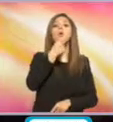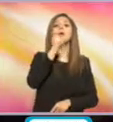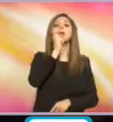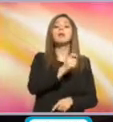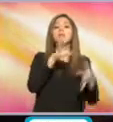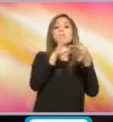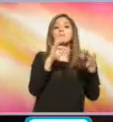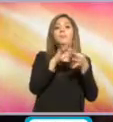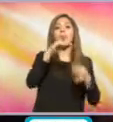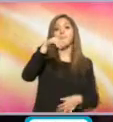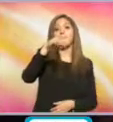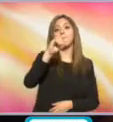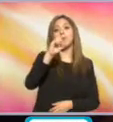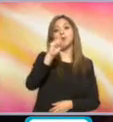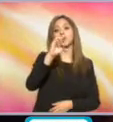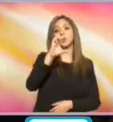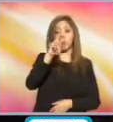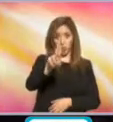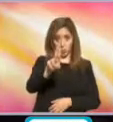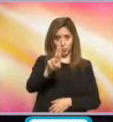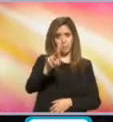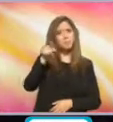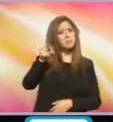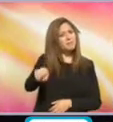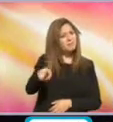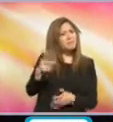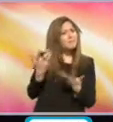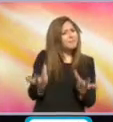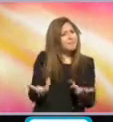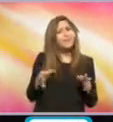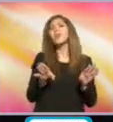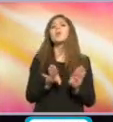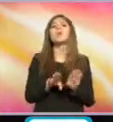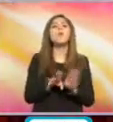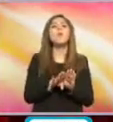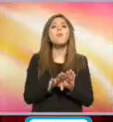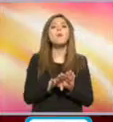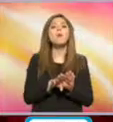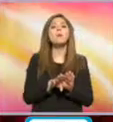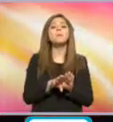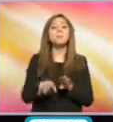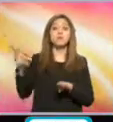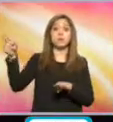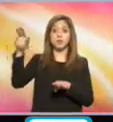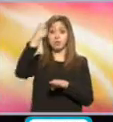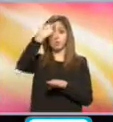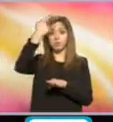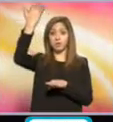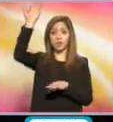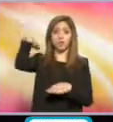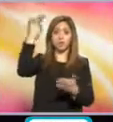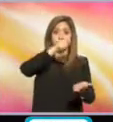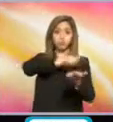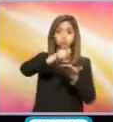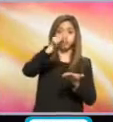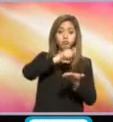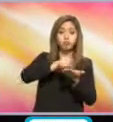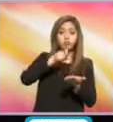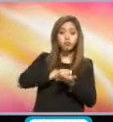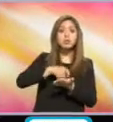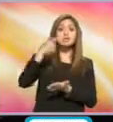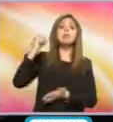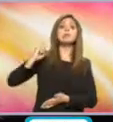se llama Moscú. Esta obra tiene la particularidad de que a pesar de que fue escrita a principios del siglo XIX,